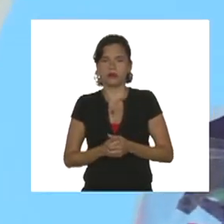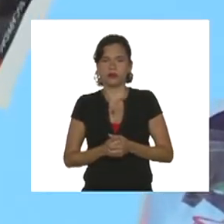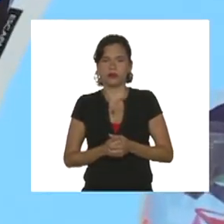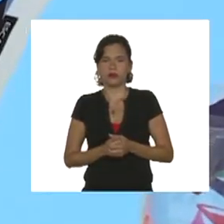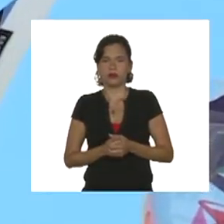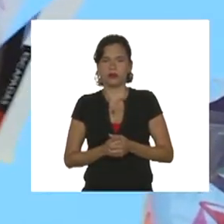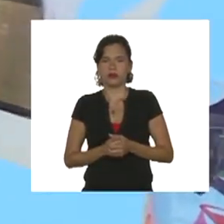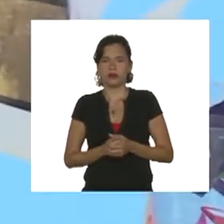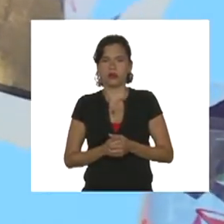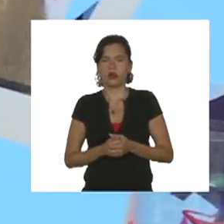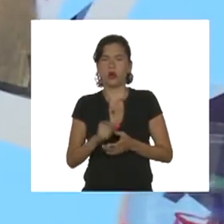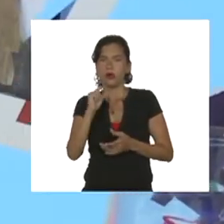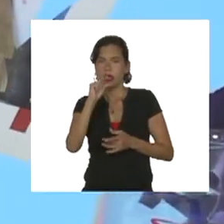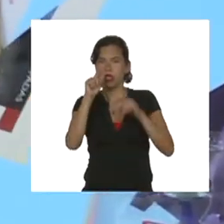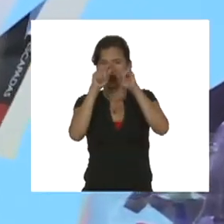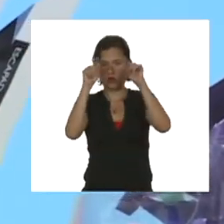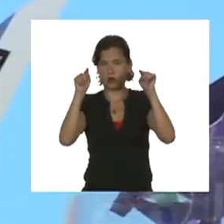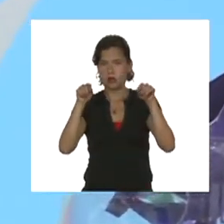o los pequeños cuadros.